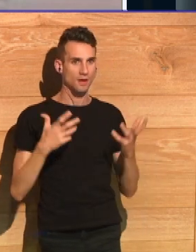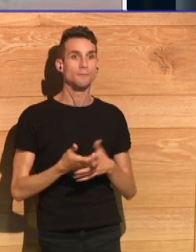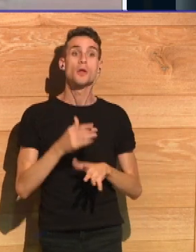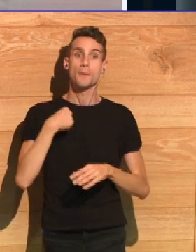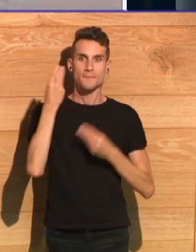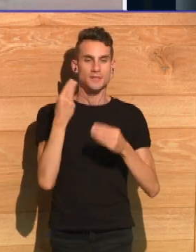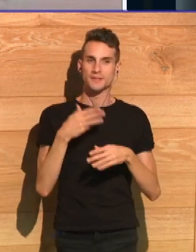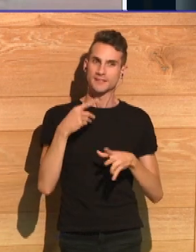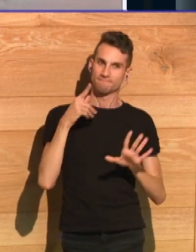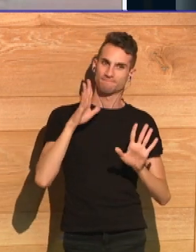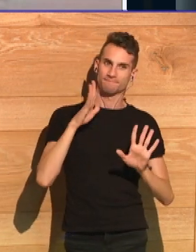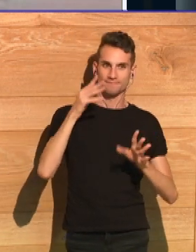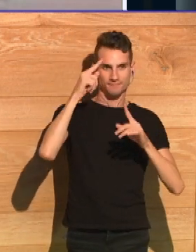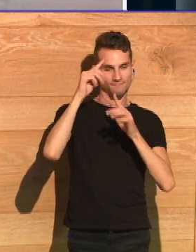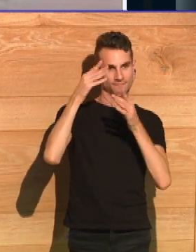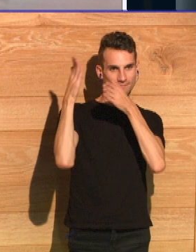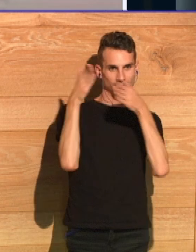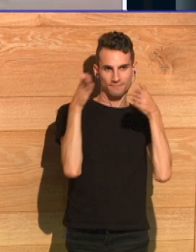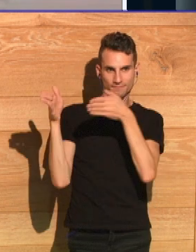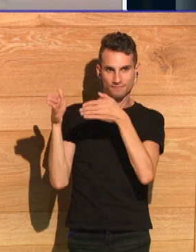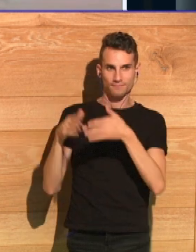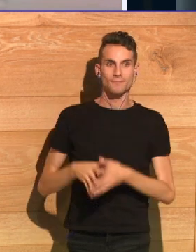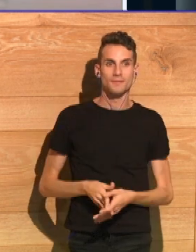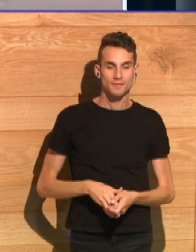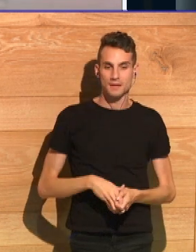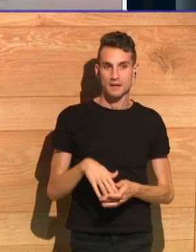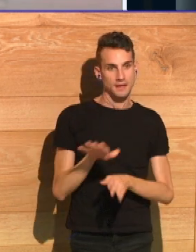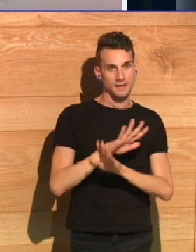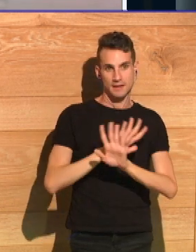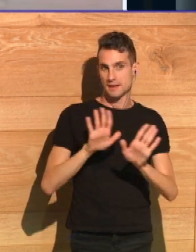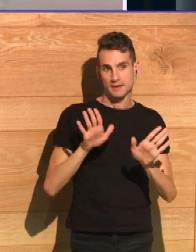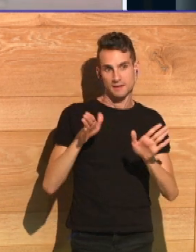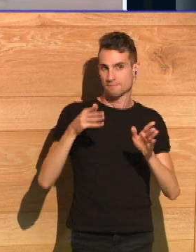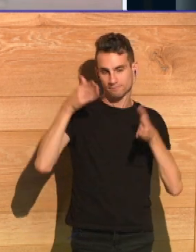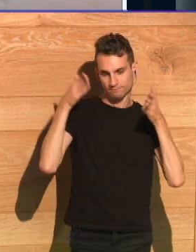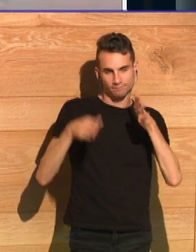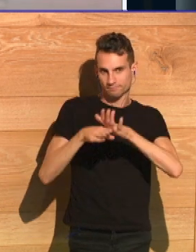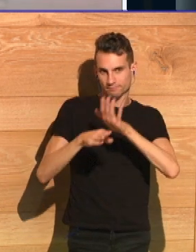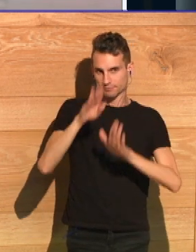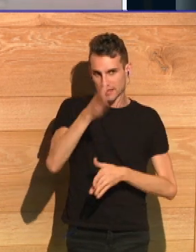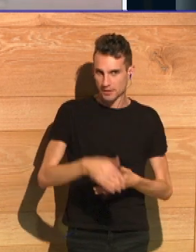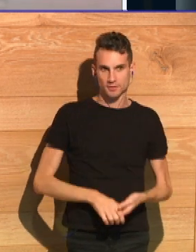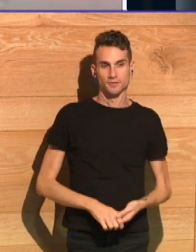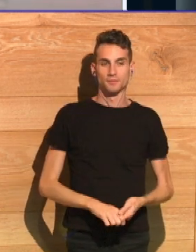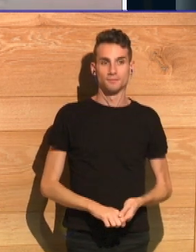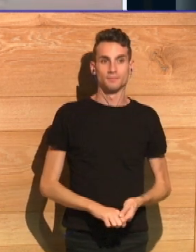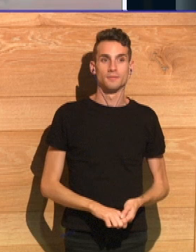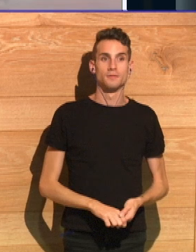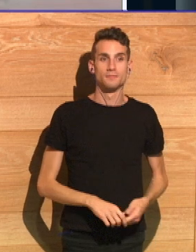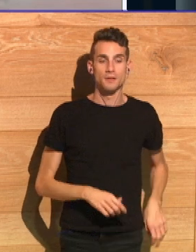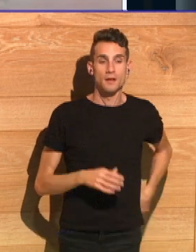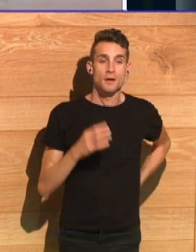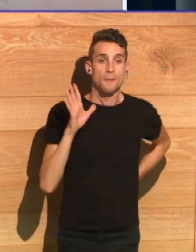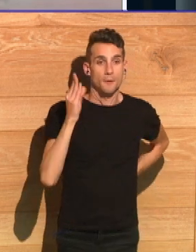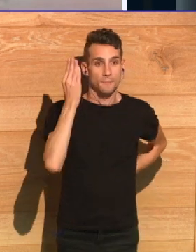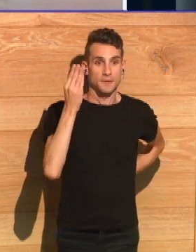debo pensarlo demasiado y simplemente ponerme manos a la obra. Pero bueno, creo que